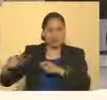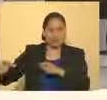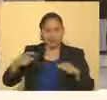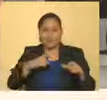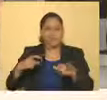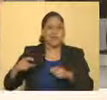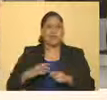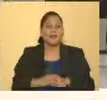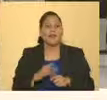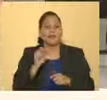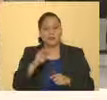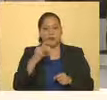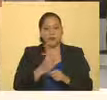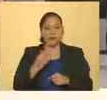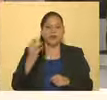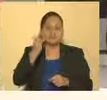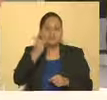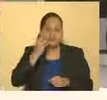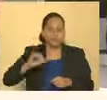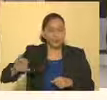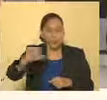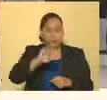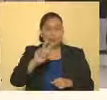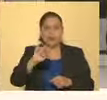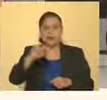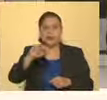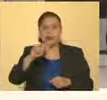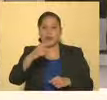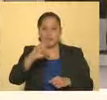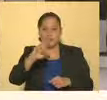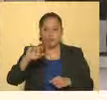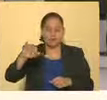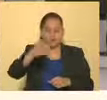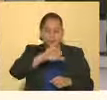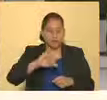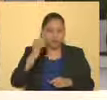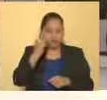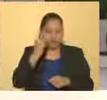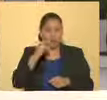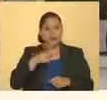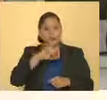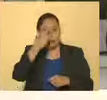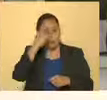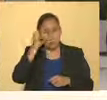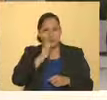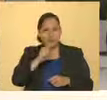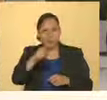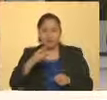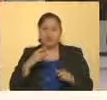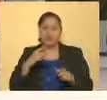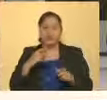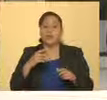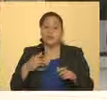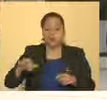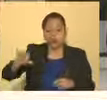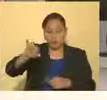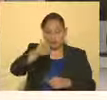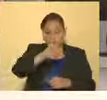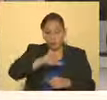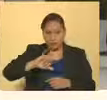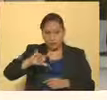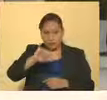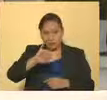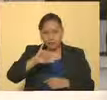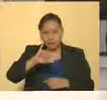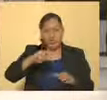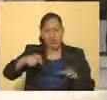Va y viene. Un poquito de vinagre balsámico. Uh-huh. Acuérdense que este sí ya yo les recomiendo cuando lo vayamos a servir, porque